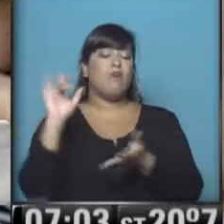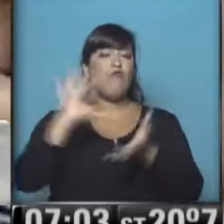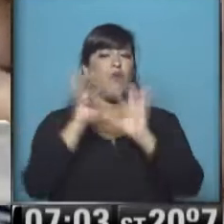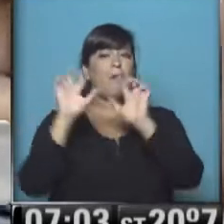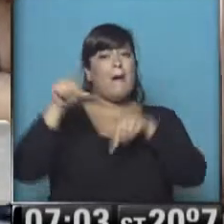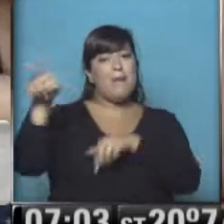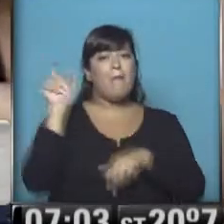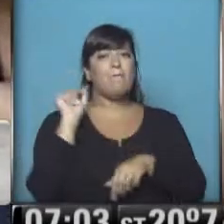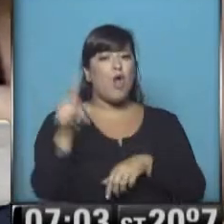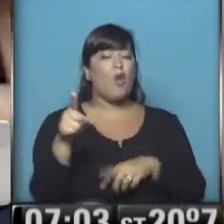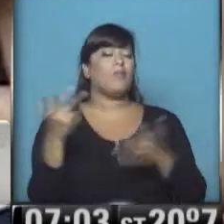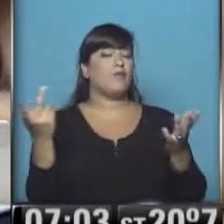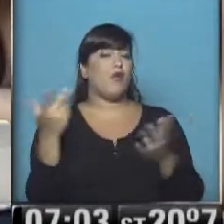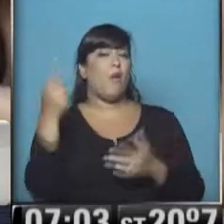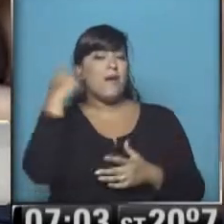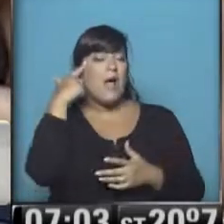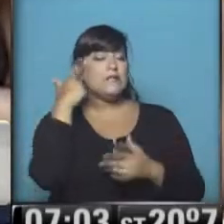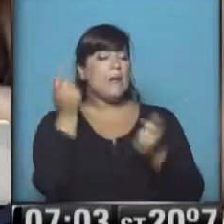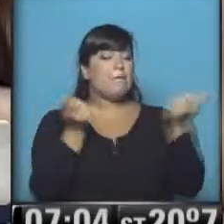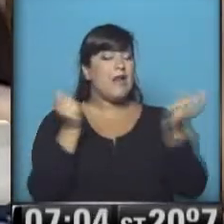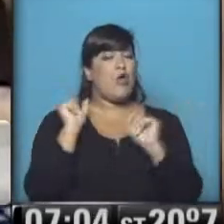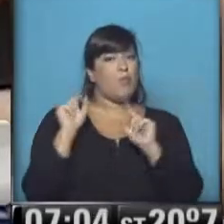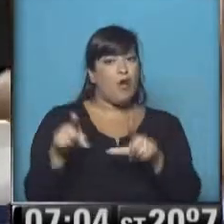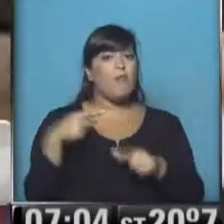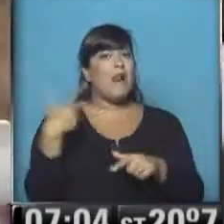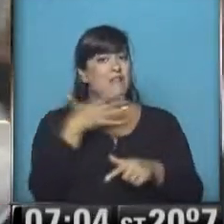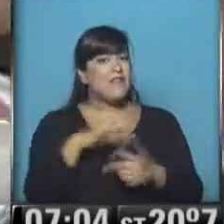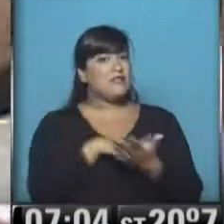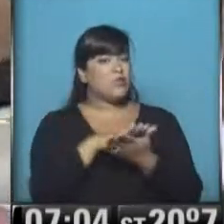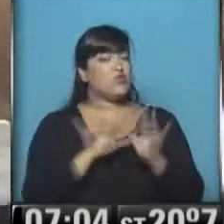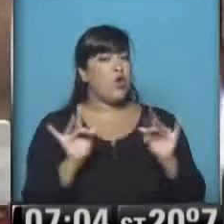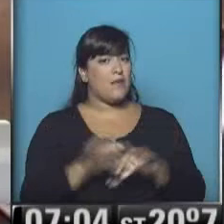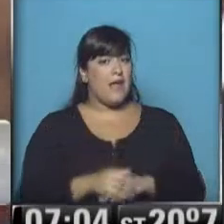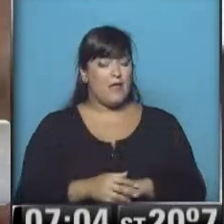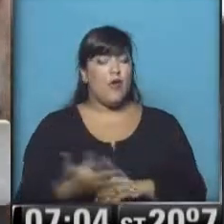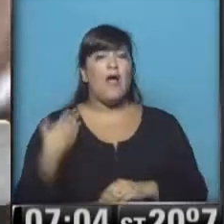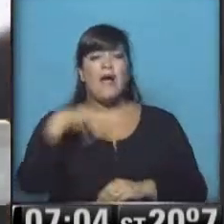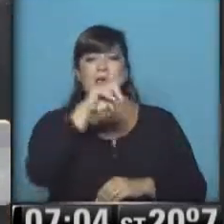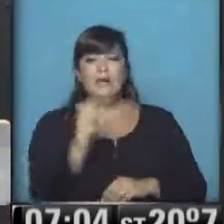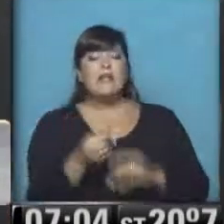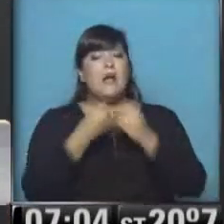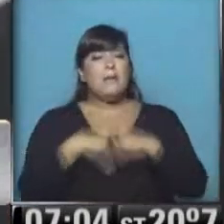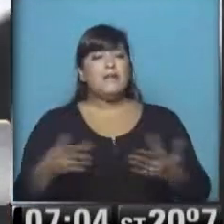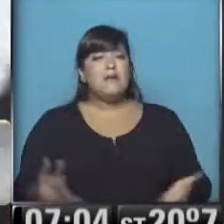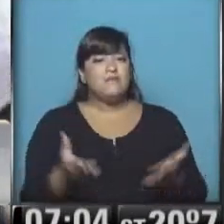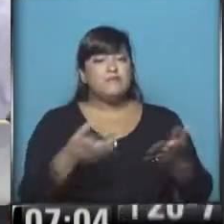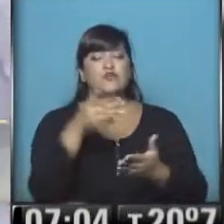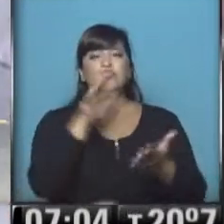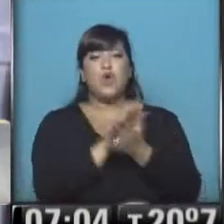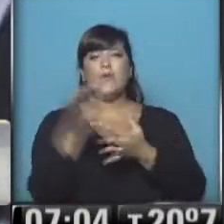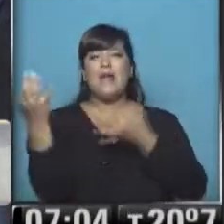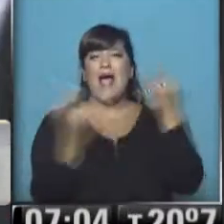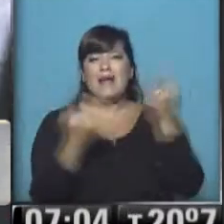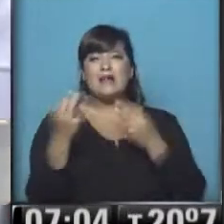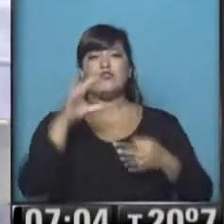especulaciones políticas propias que hacen que estemos en una situación bastante complicada. ¿Argentina va a alentar alguna presentación, algún análisis